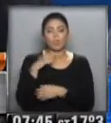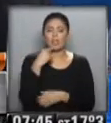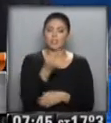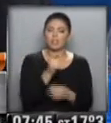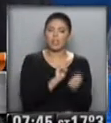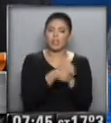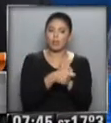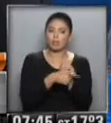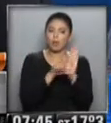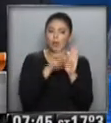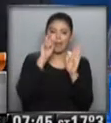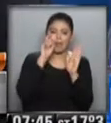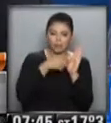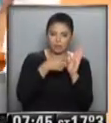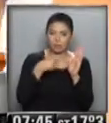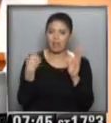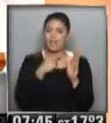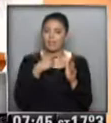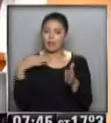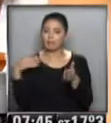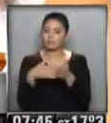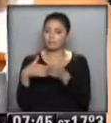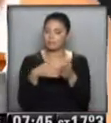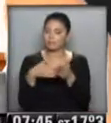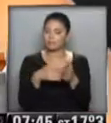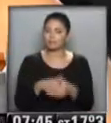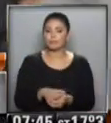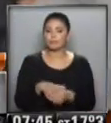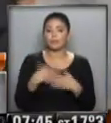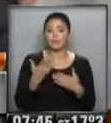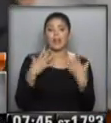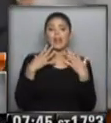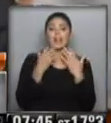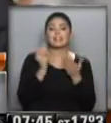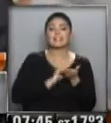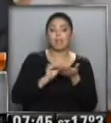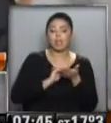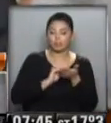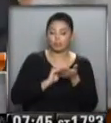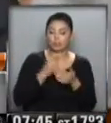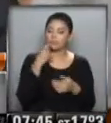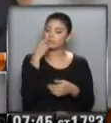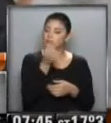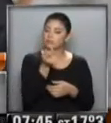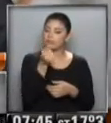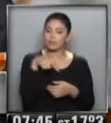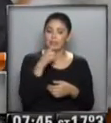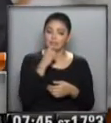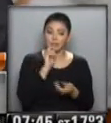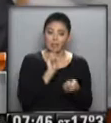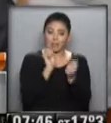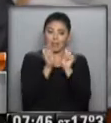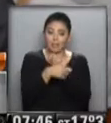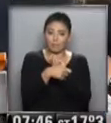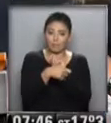y la intentarán frenar en la justicia asimismo el senador giustiniani admitió que con esta reforma no